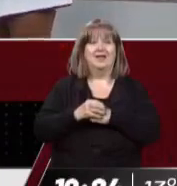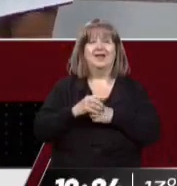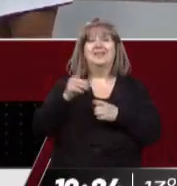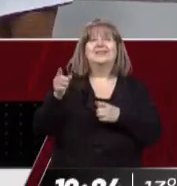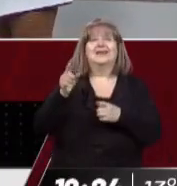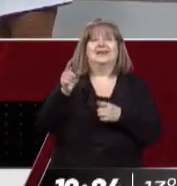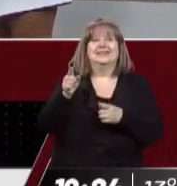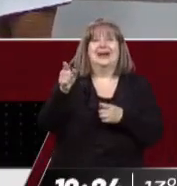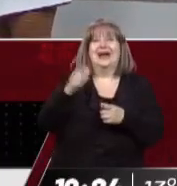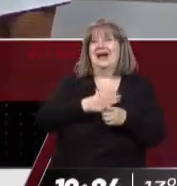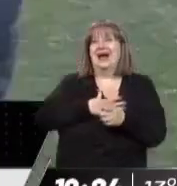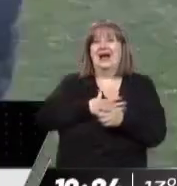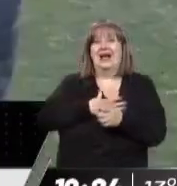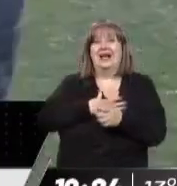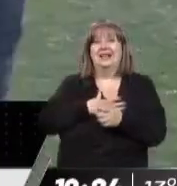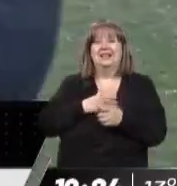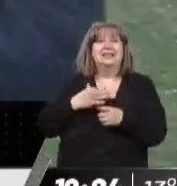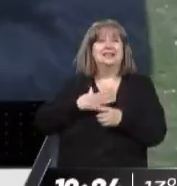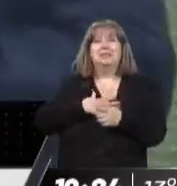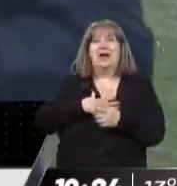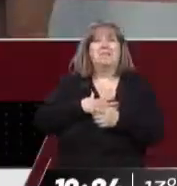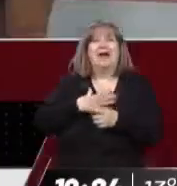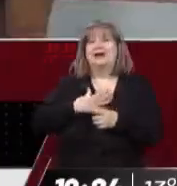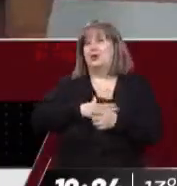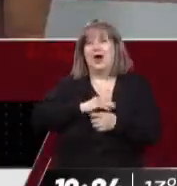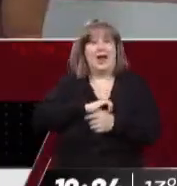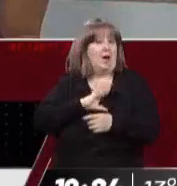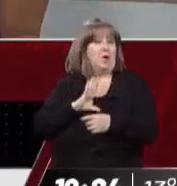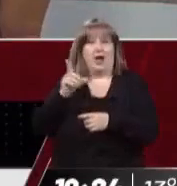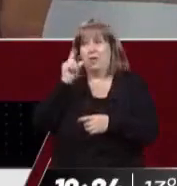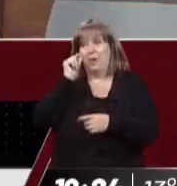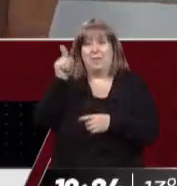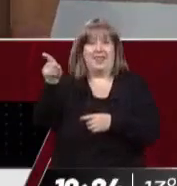muy lindo. Por eso ella es mi hija. Bueno, bueno.